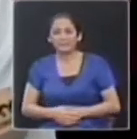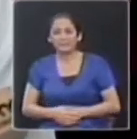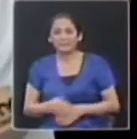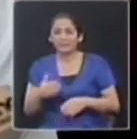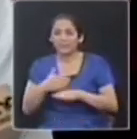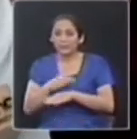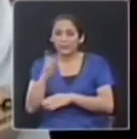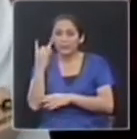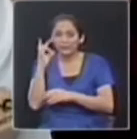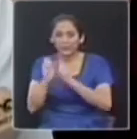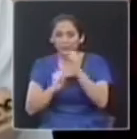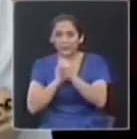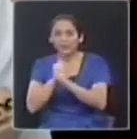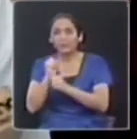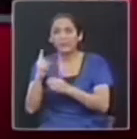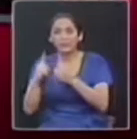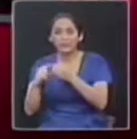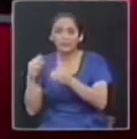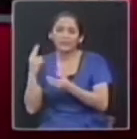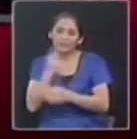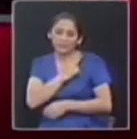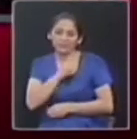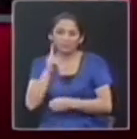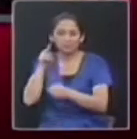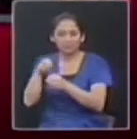de Quito. Desde los